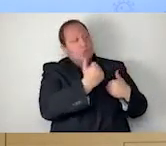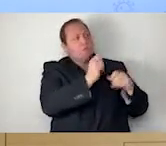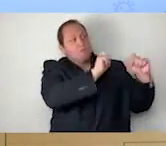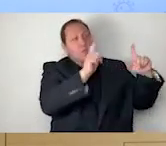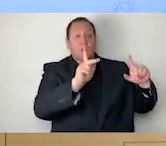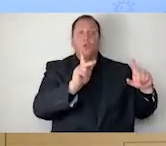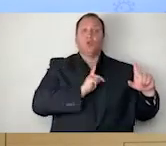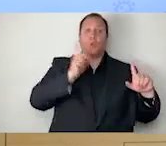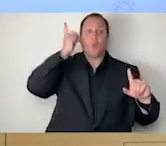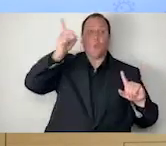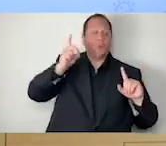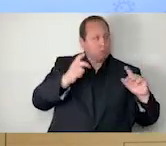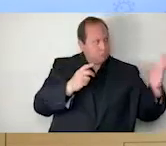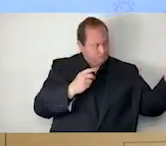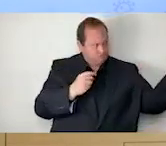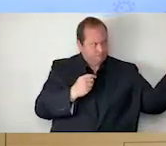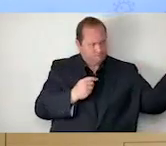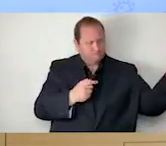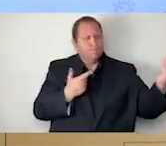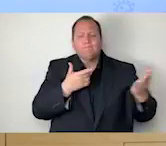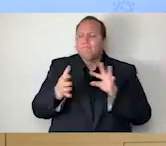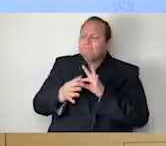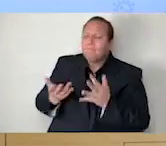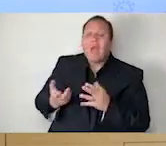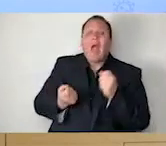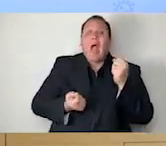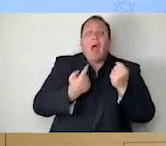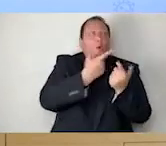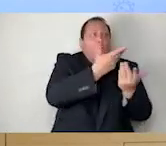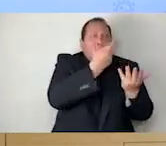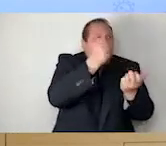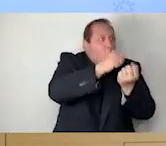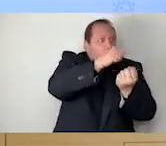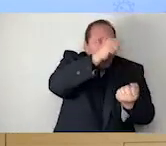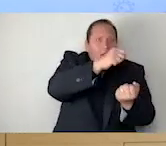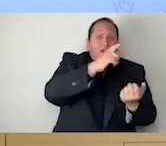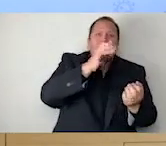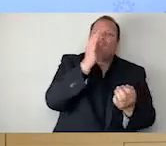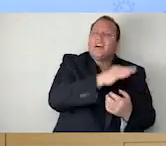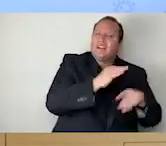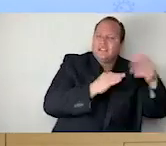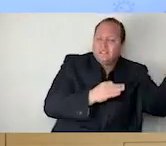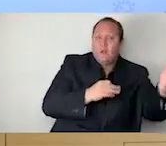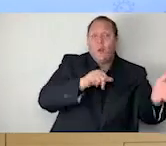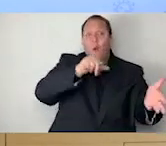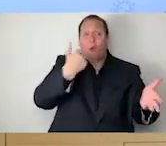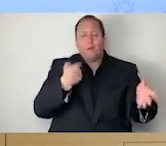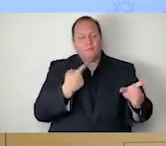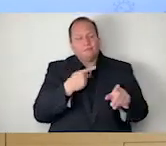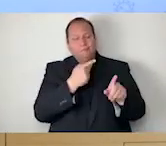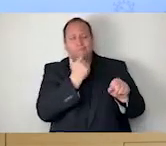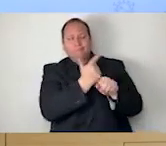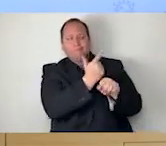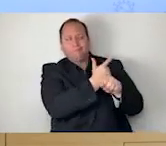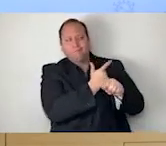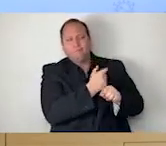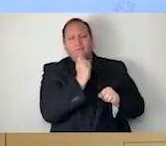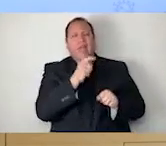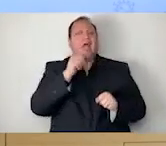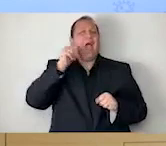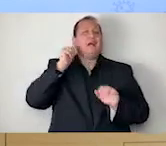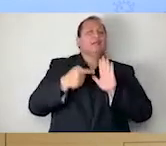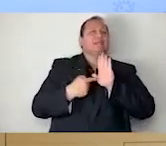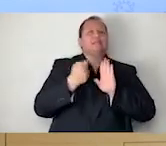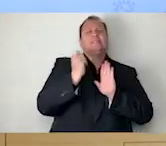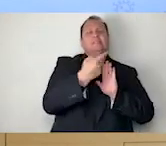a las personas que tienen estas páginas algunas de ellas pues son personas que realmente no existen otras personas si las tenemos